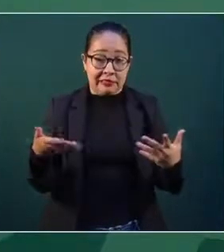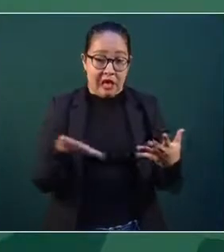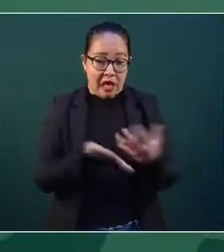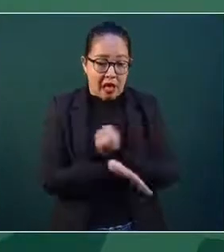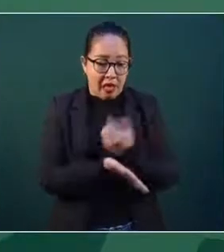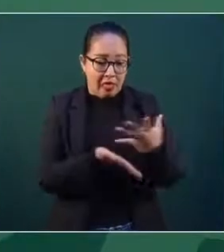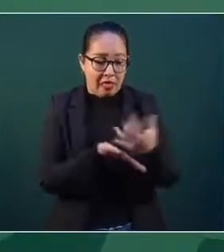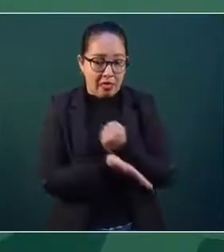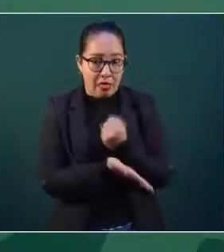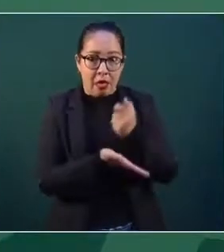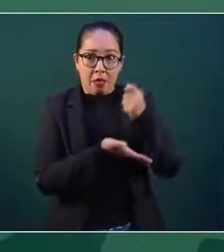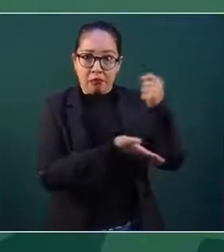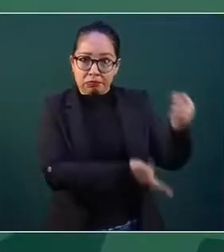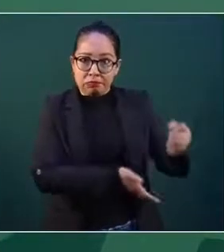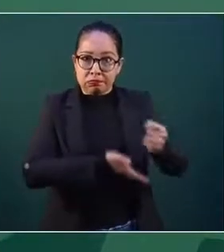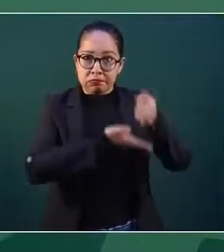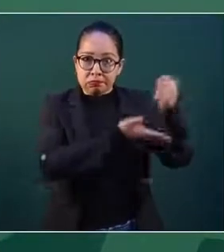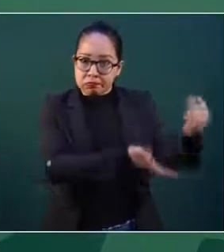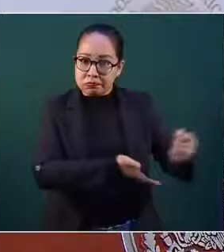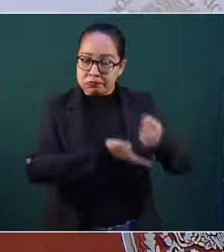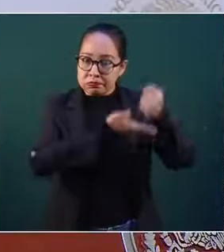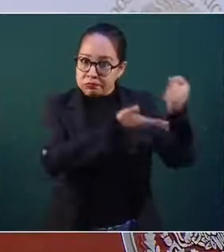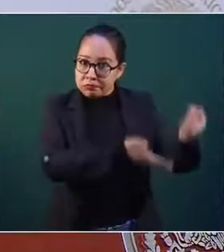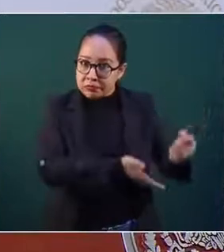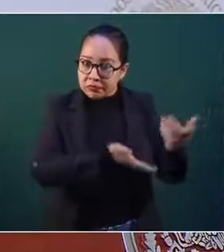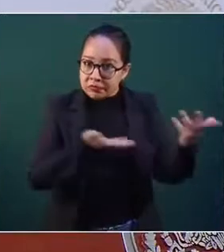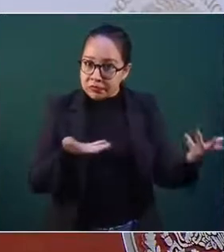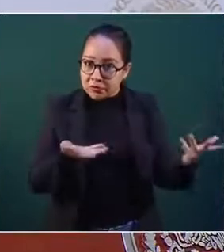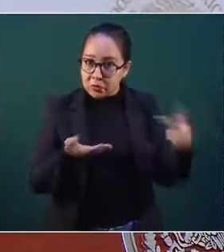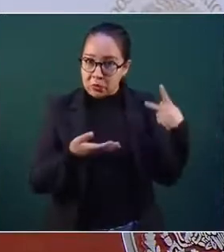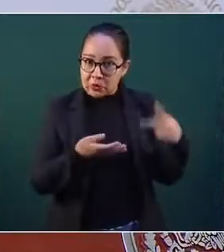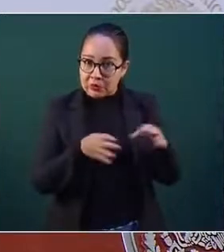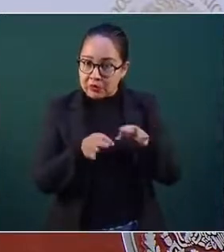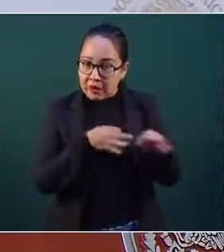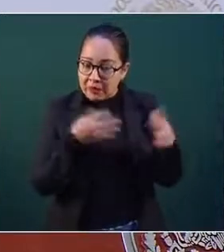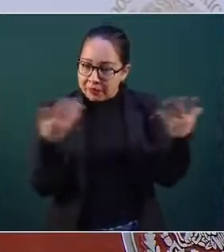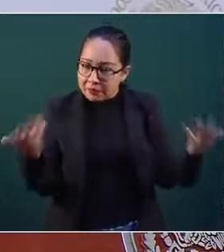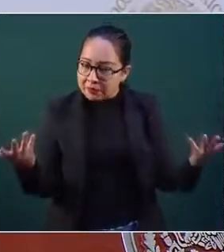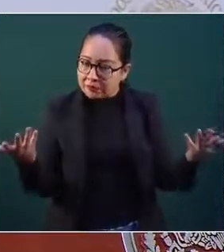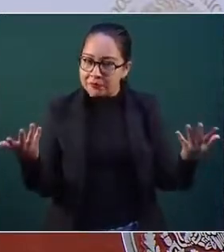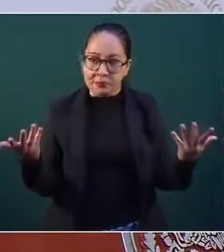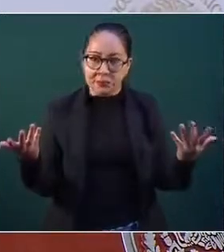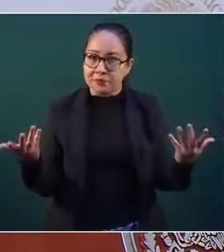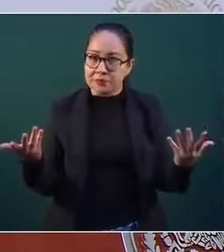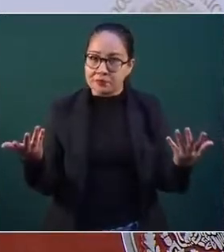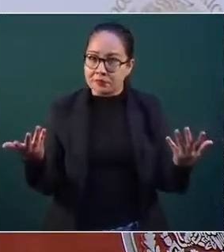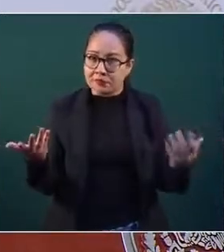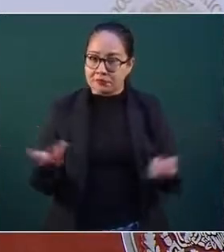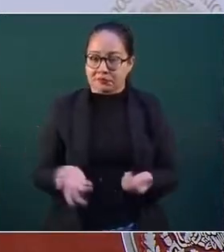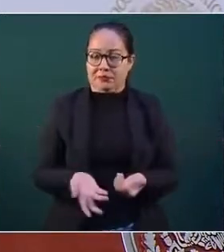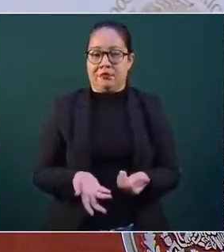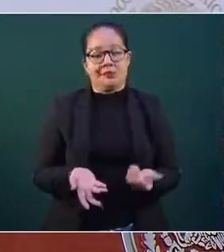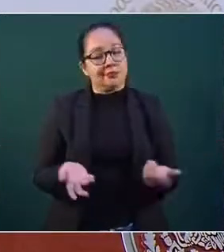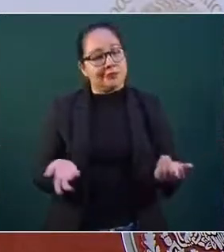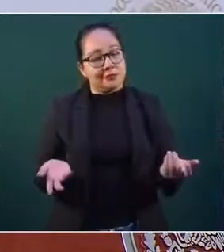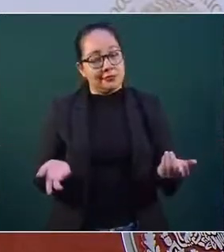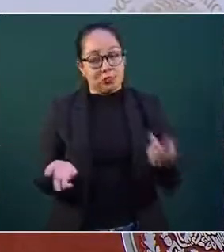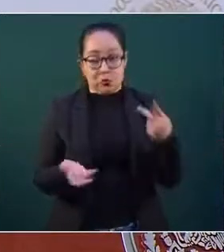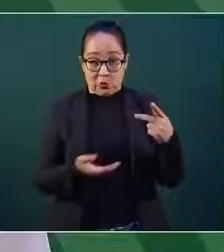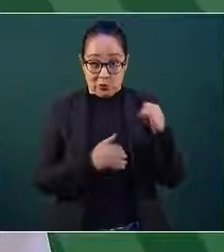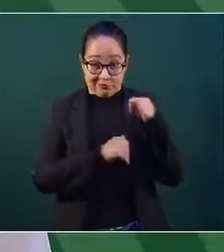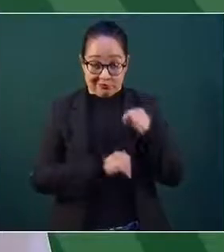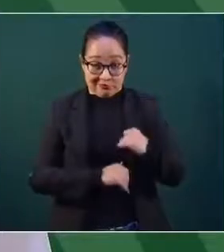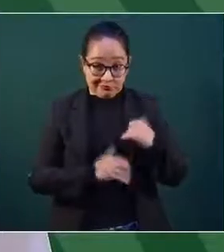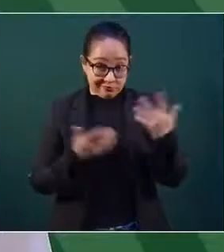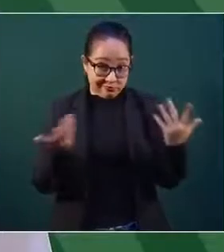dinero recibían por su sueldo, digo, por su desempeño, por su cargo.